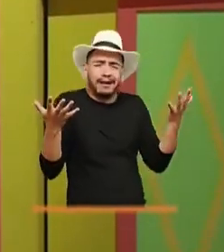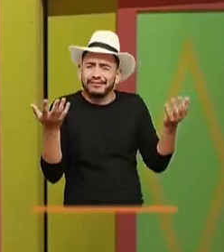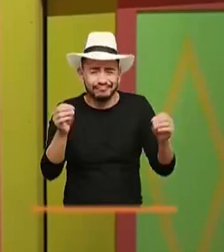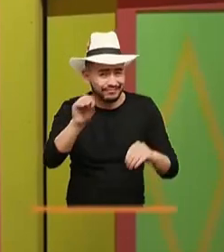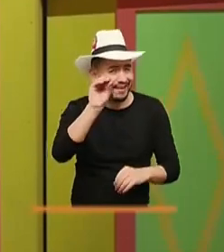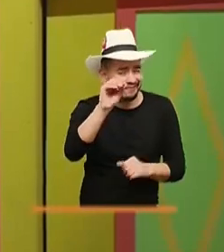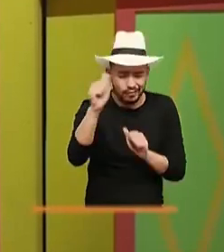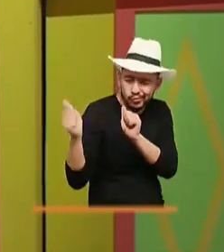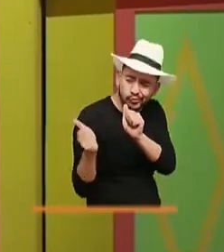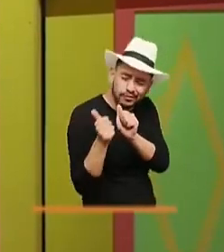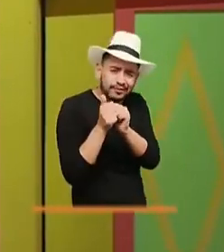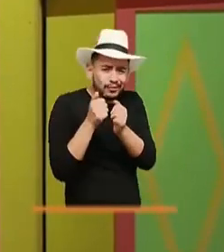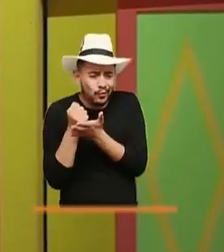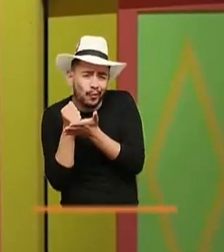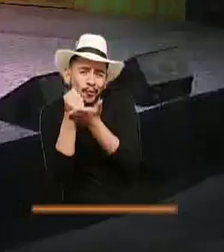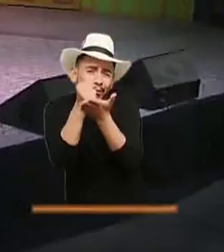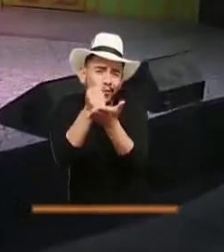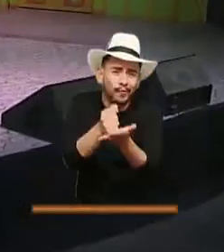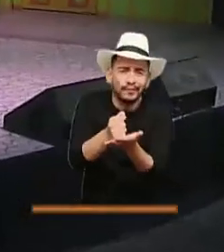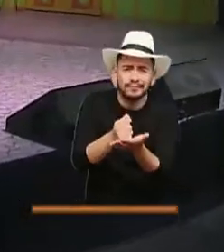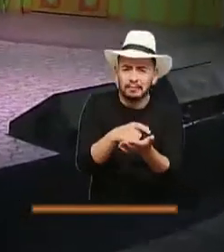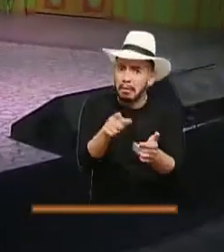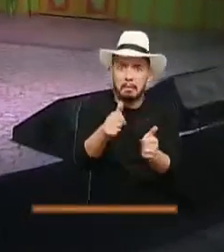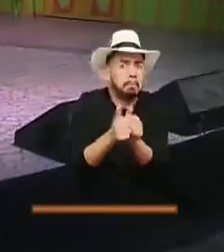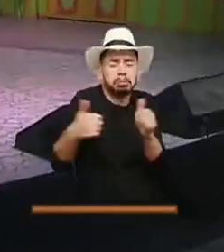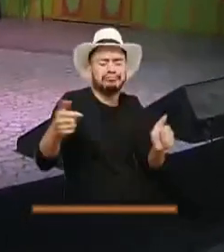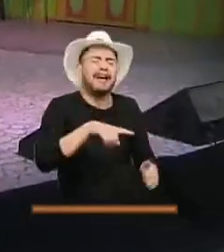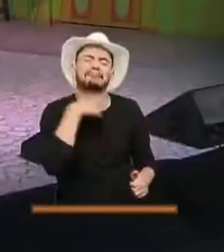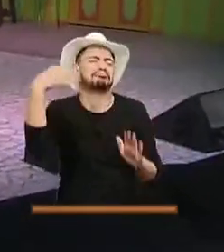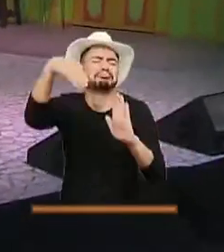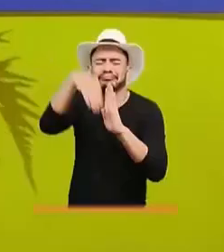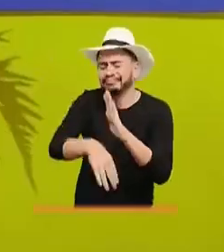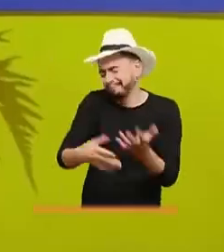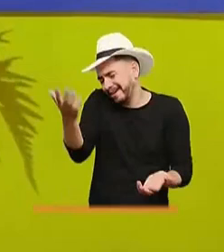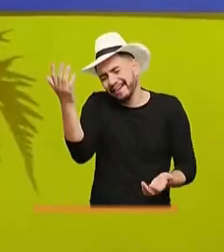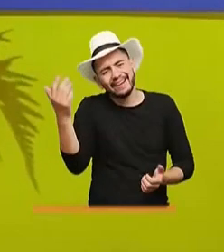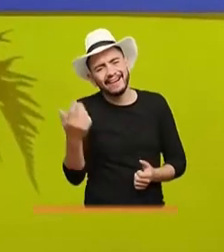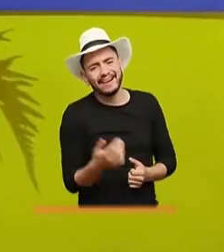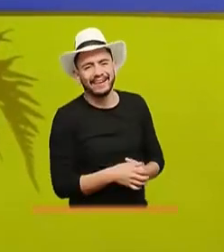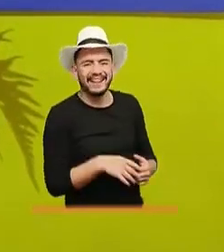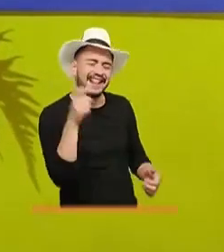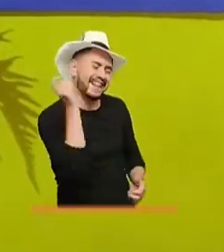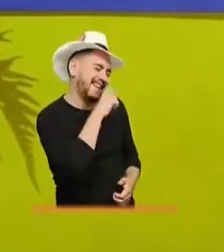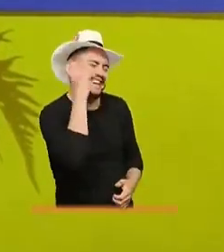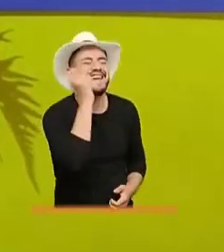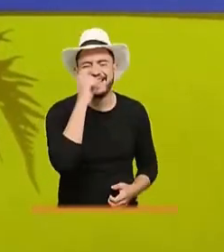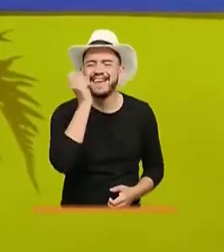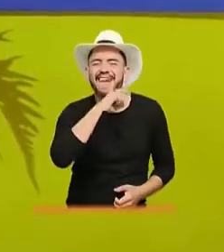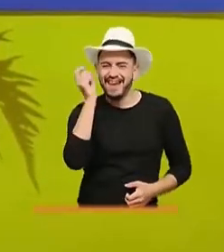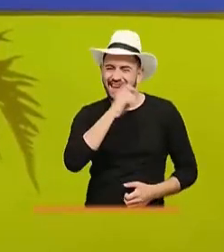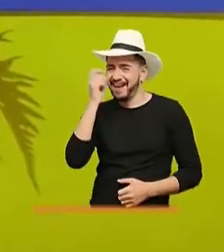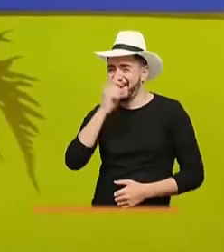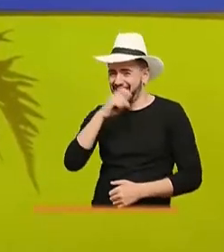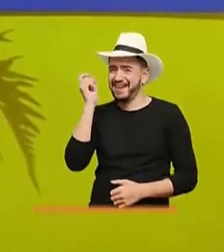yo detengo mi cauce. De su tristeza me río, porque no me